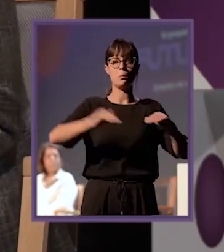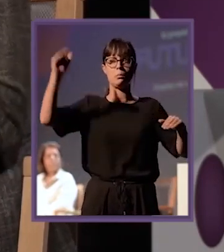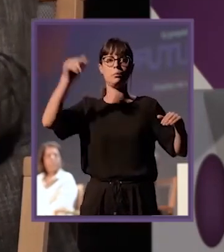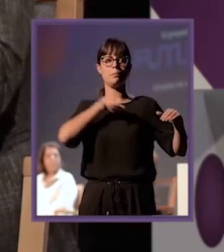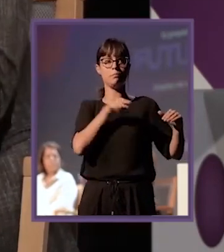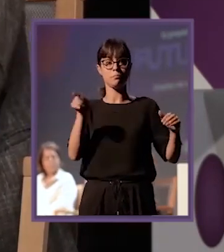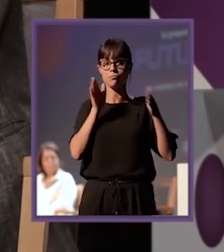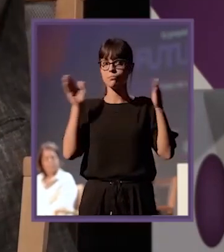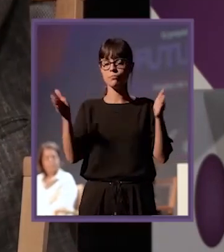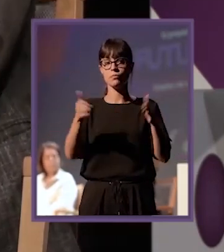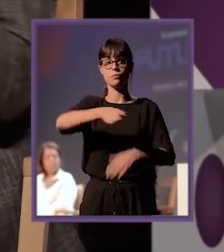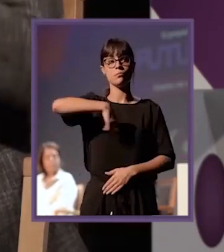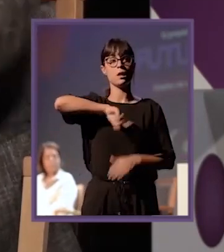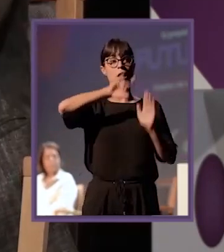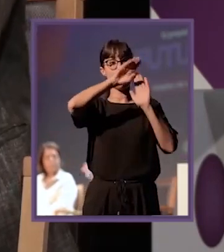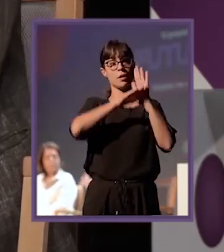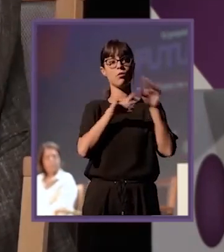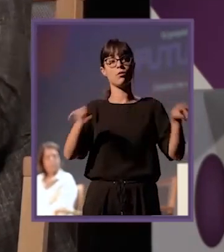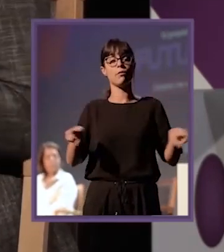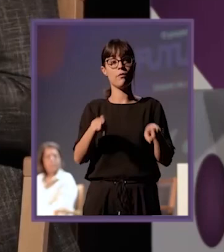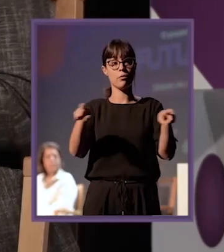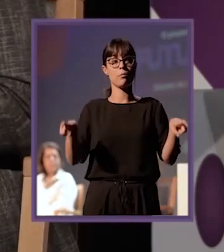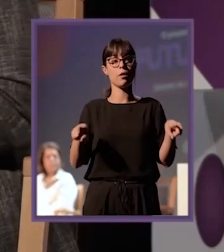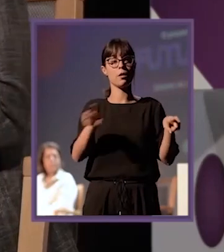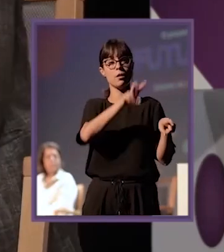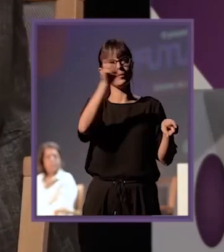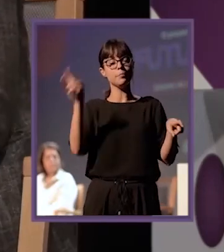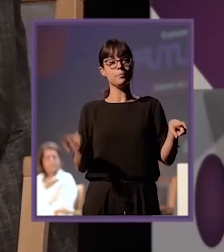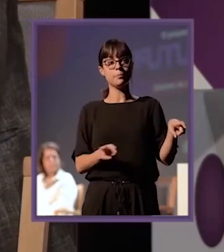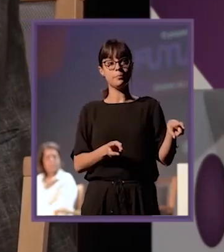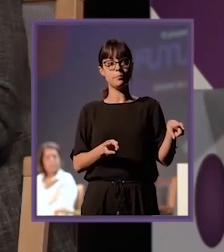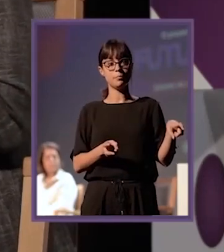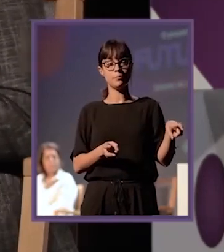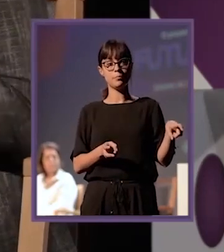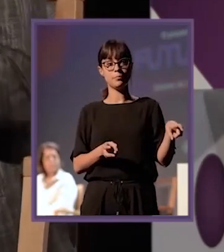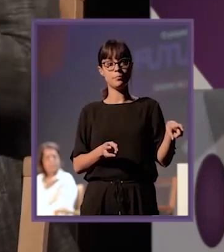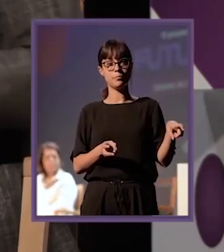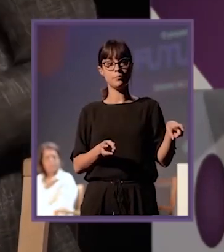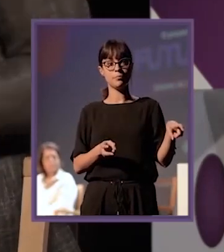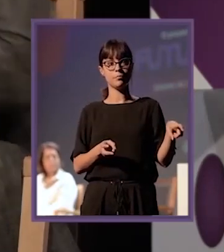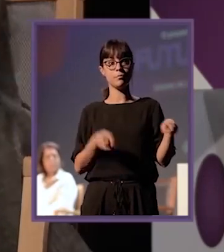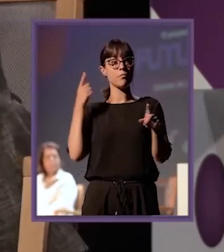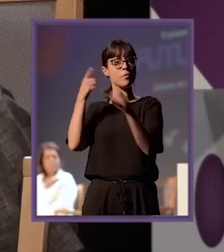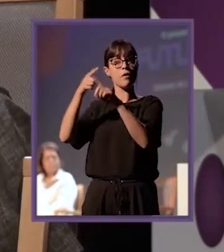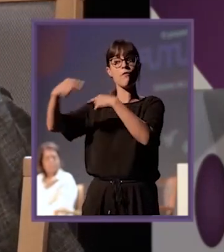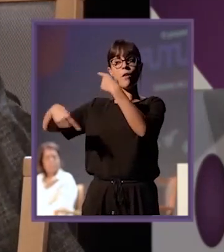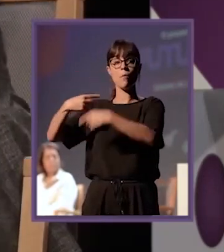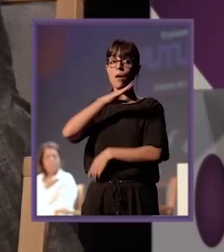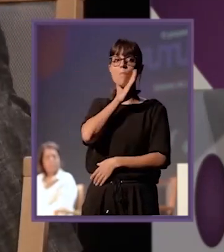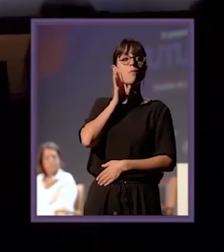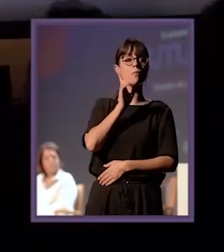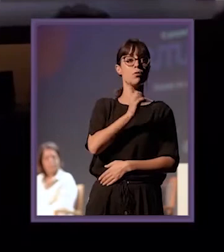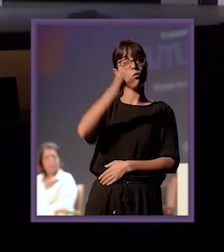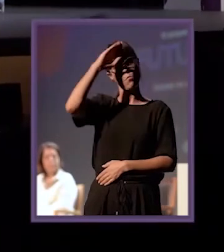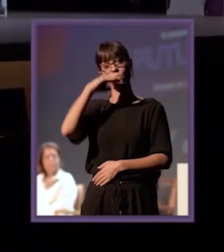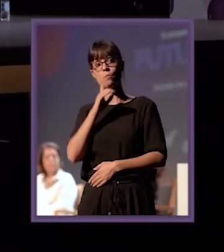aplicaciones informáticas que pretenden acompañar a las personas, a las familias monomarentales y monoparentales para que no